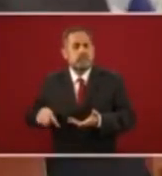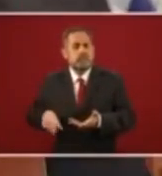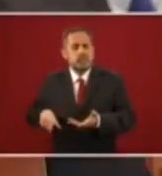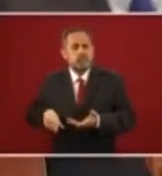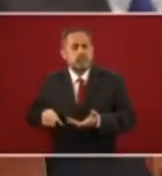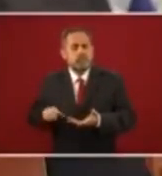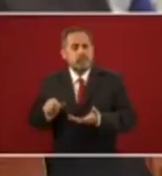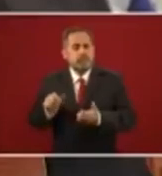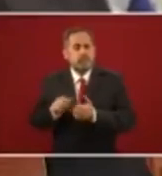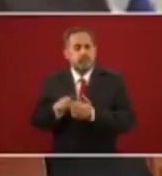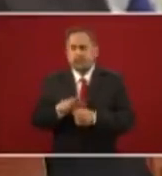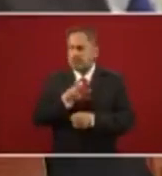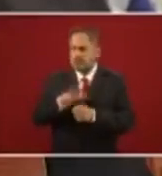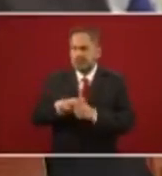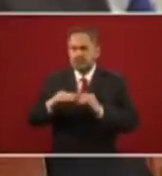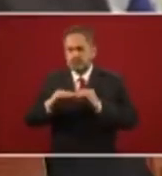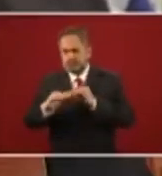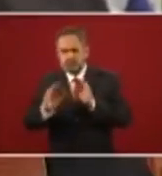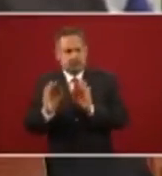con normalidad